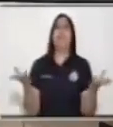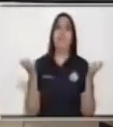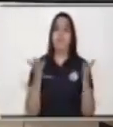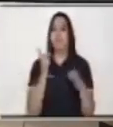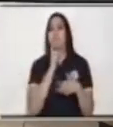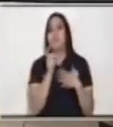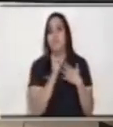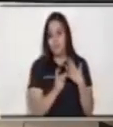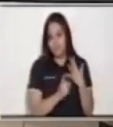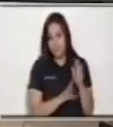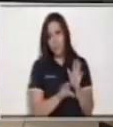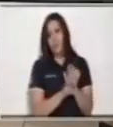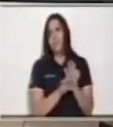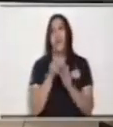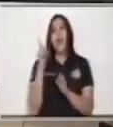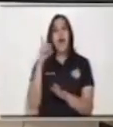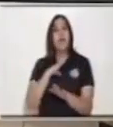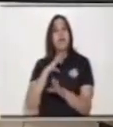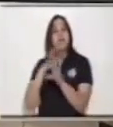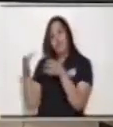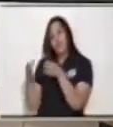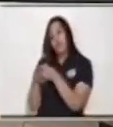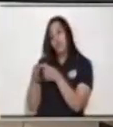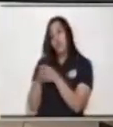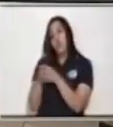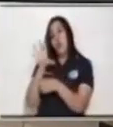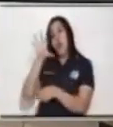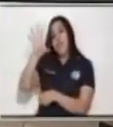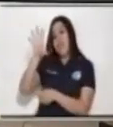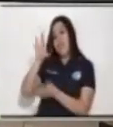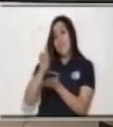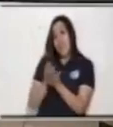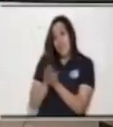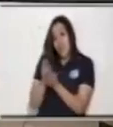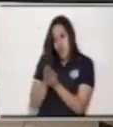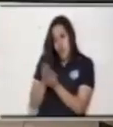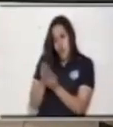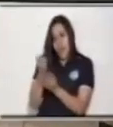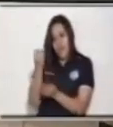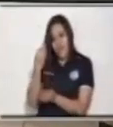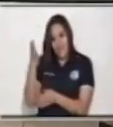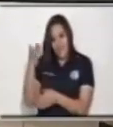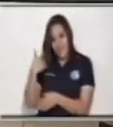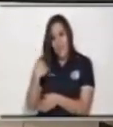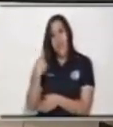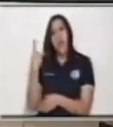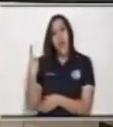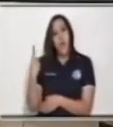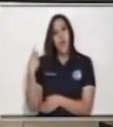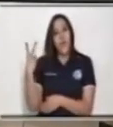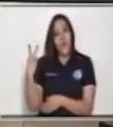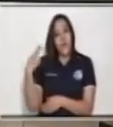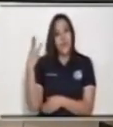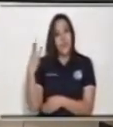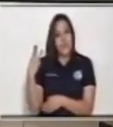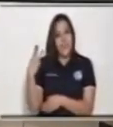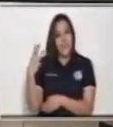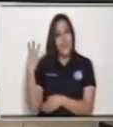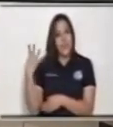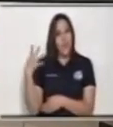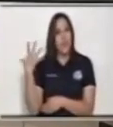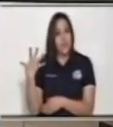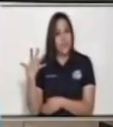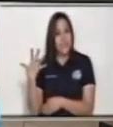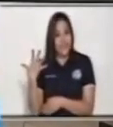ejemplo, aquí tengo un grupo de cinco ranas. ¿Quieres contar conmigo? Uno, dos, tres,